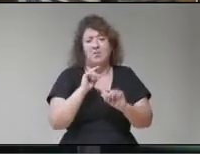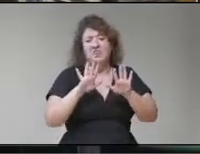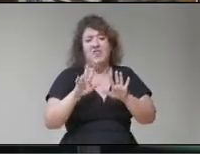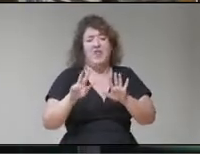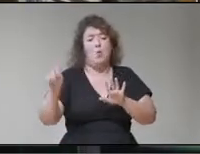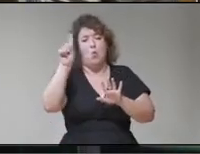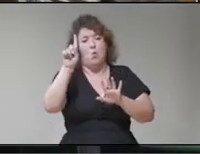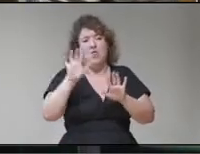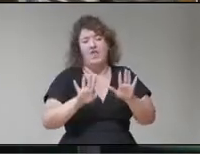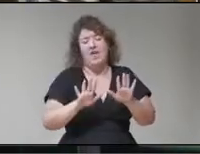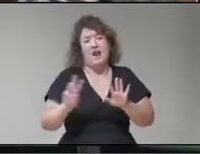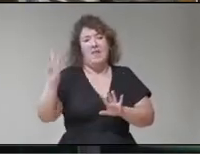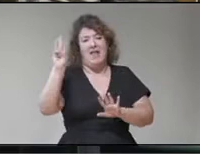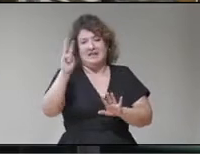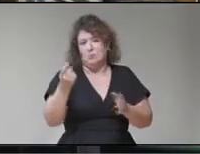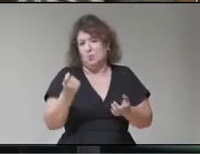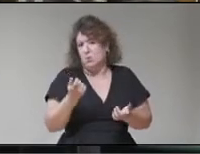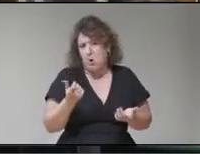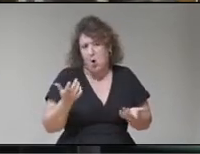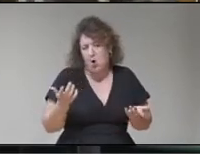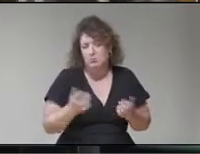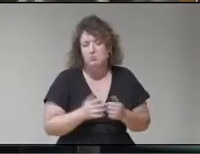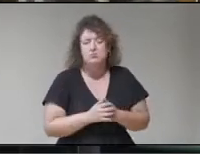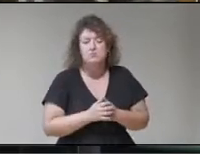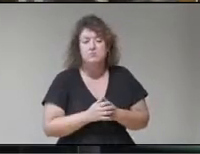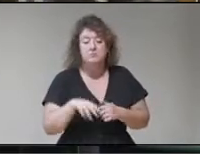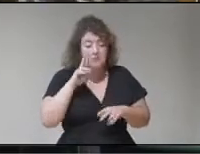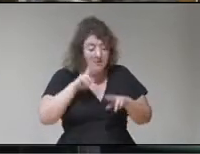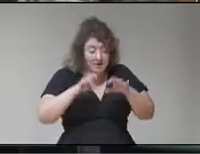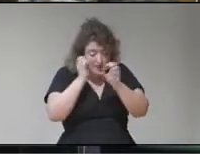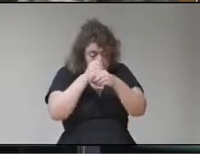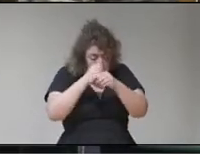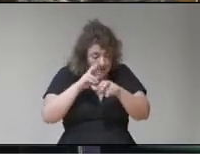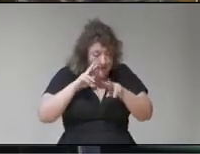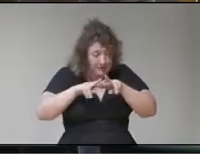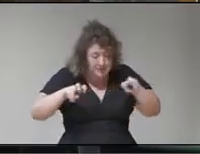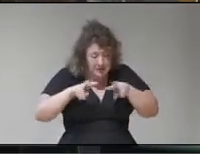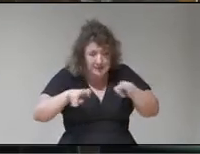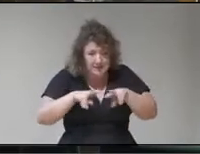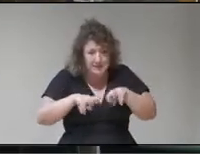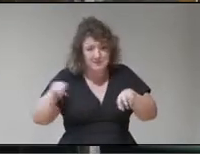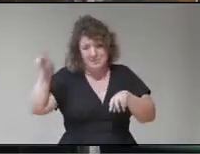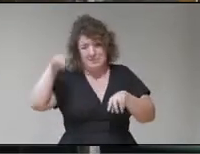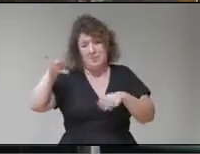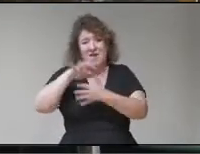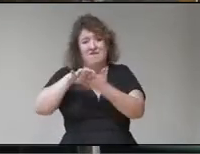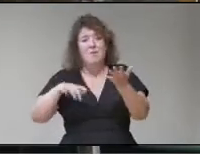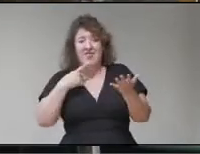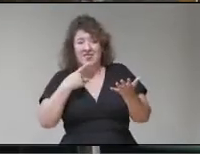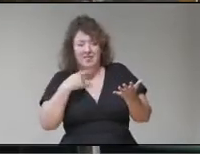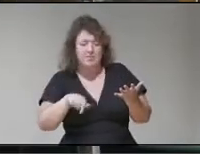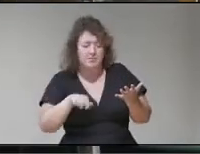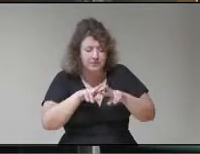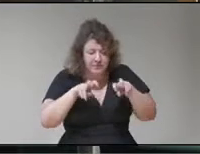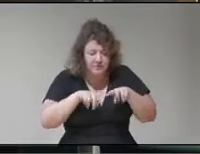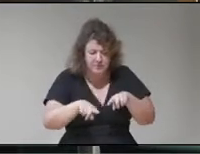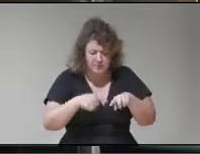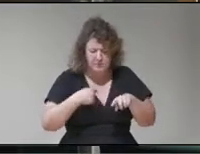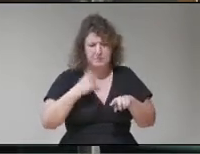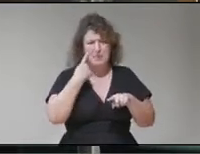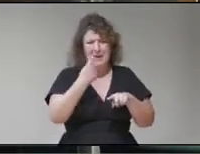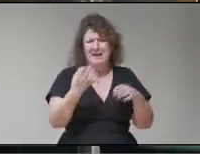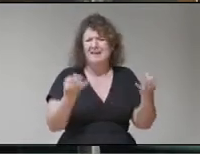y 10 elevado a 3. Y cuando uno mira los microorganismos que ellos detectan, se encuentra con que, por